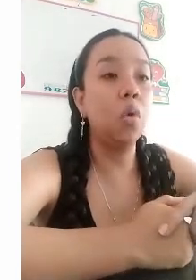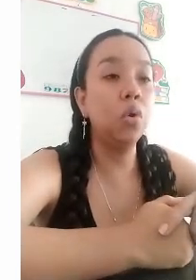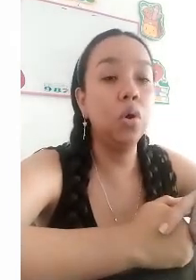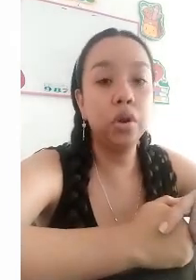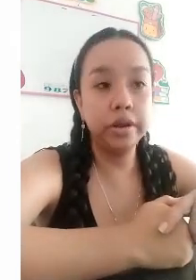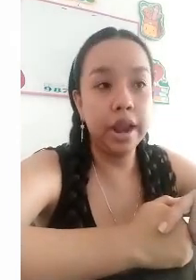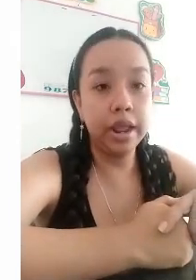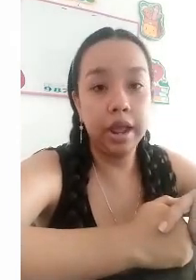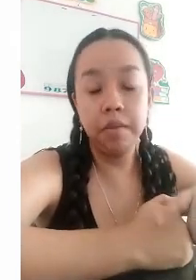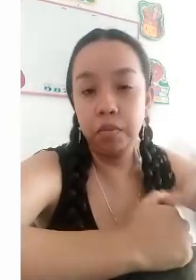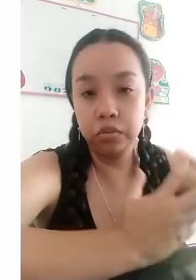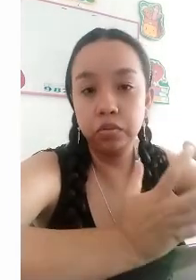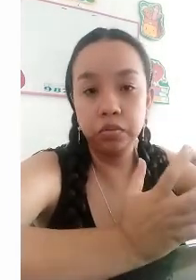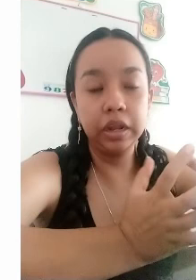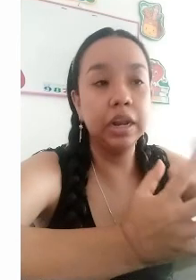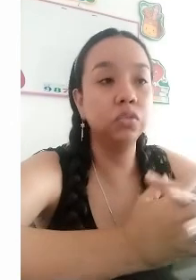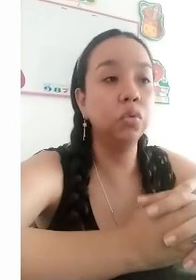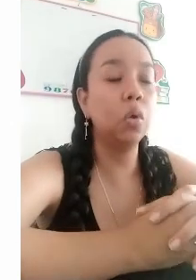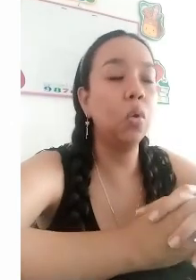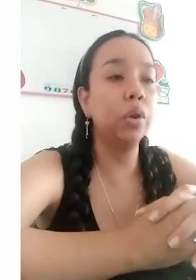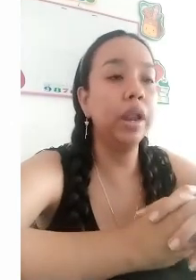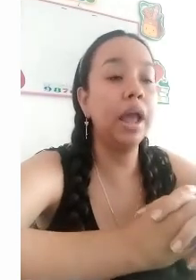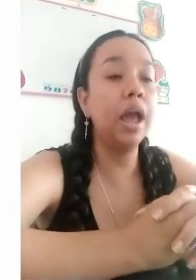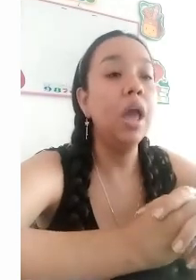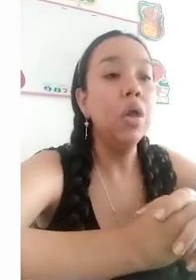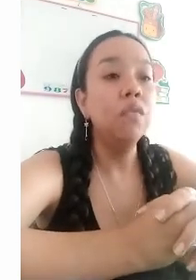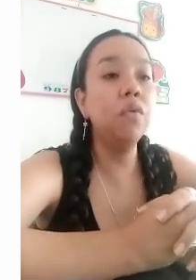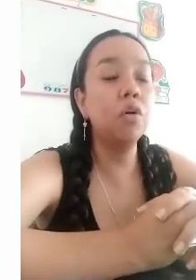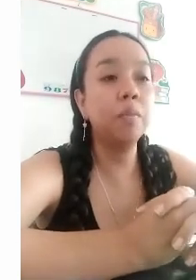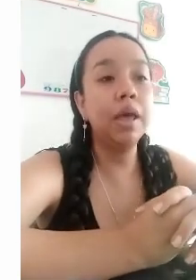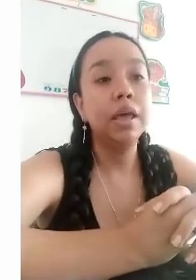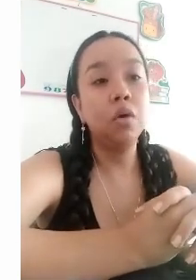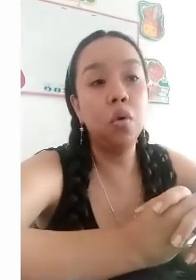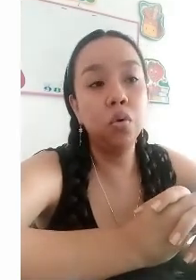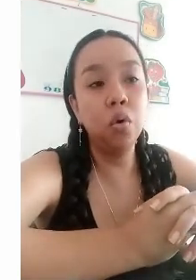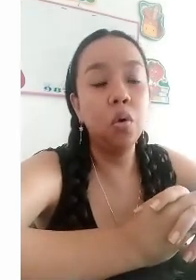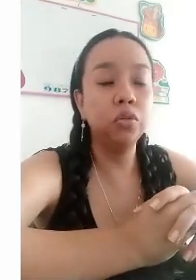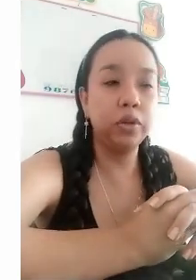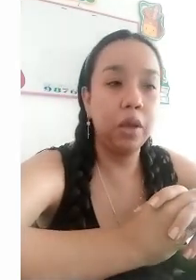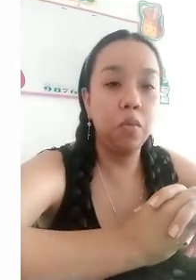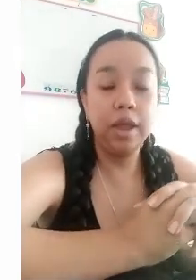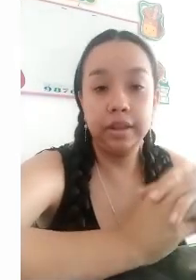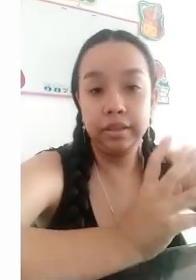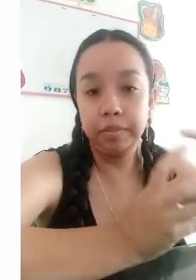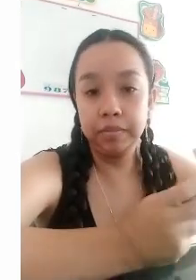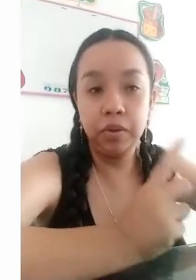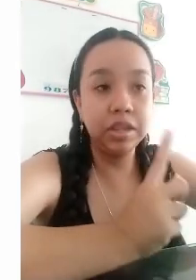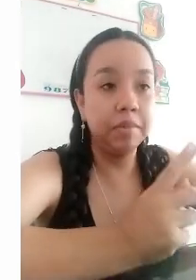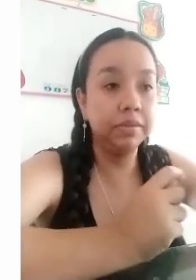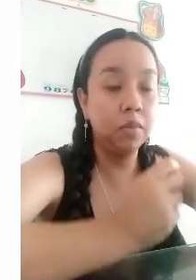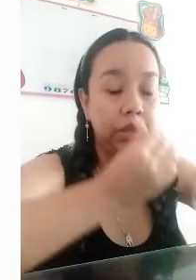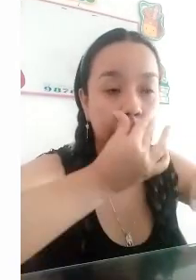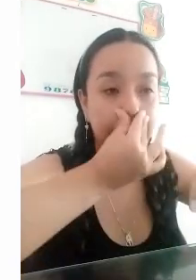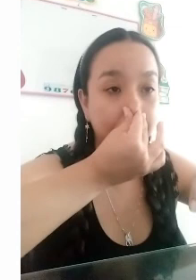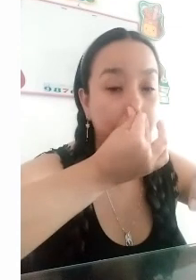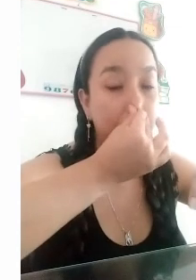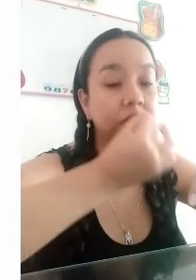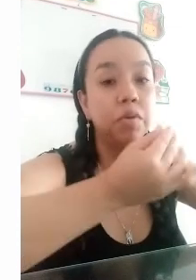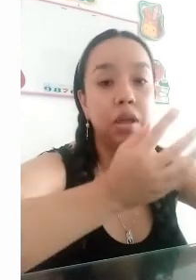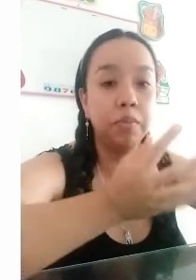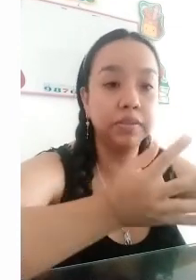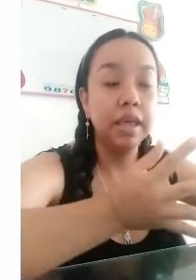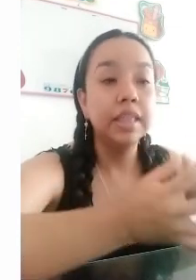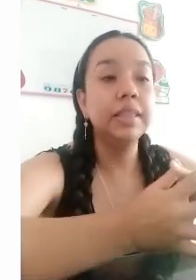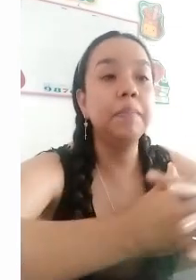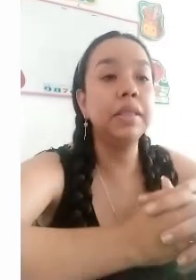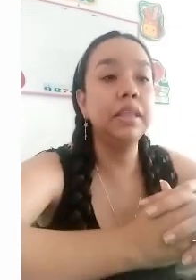acá, color naranja, por su generación de color naranja, forma cono o triangular, también pueden llamarse cualquiera de las dos formas